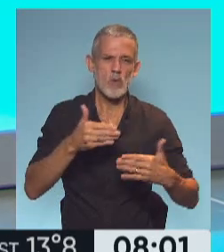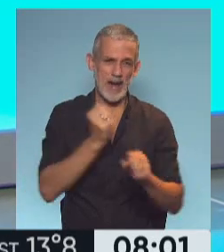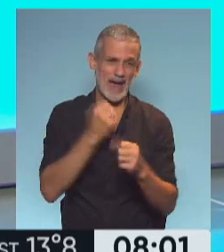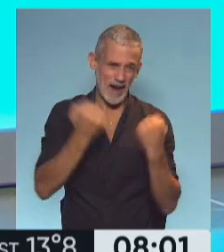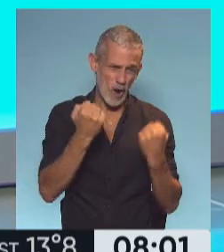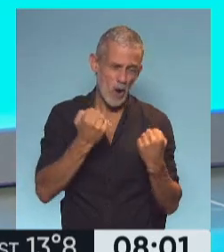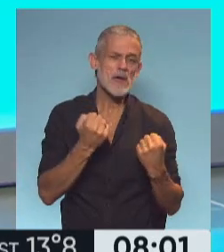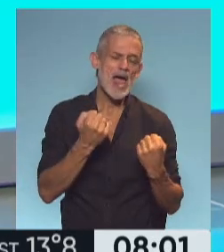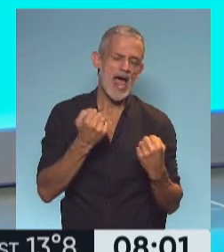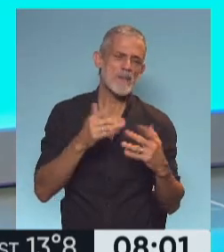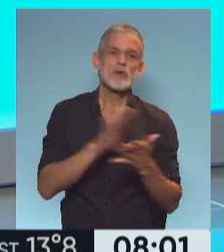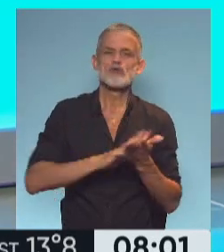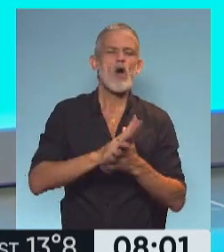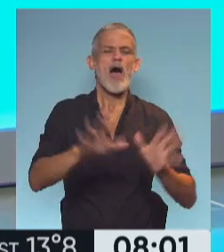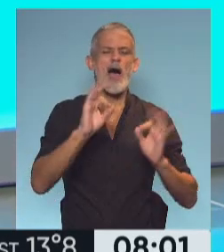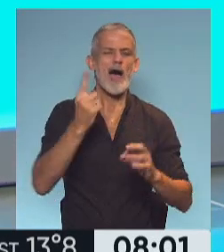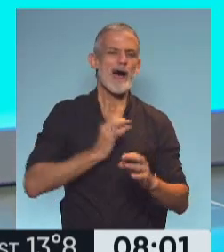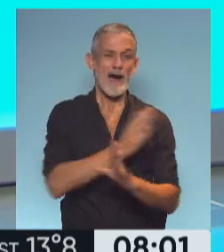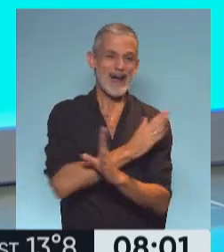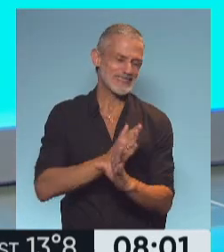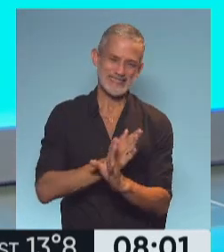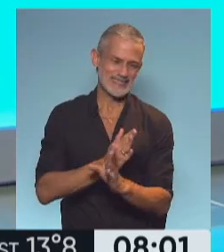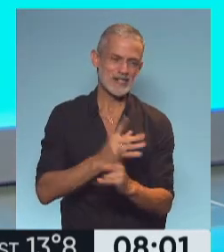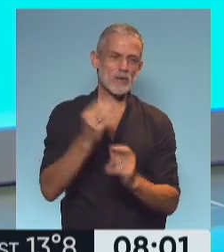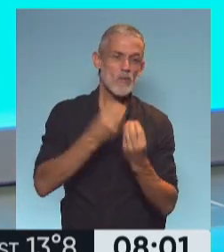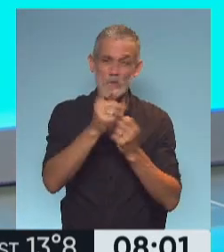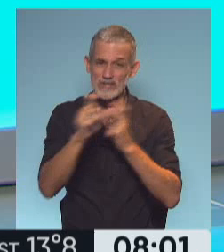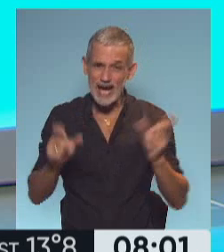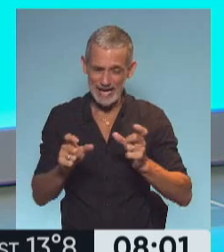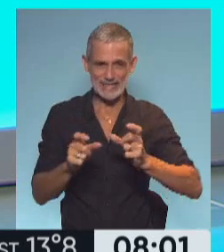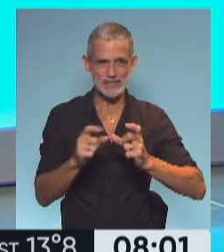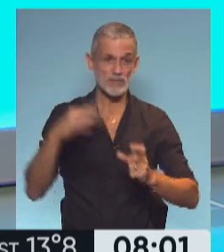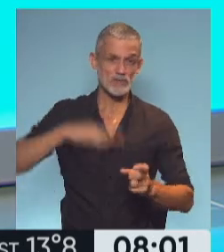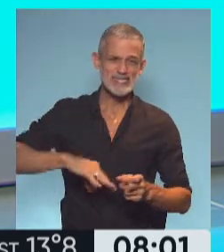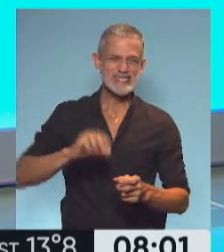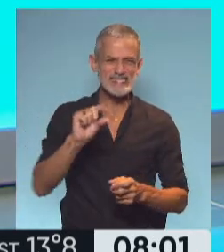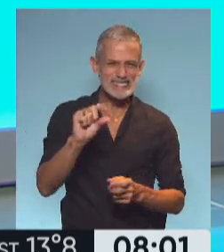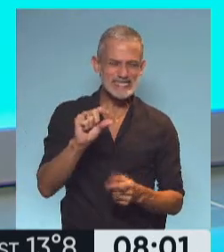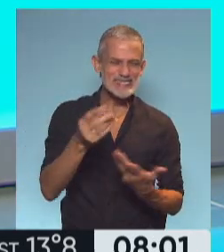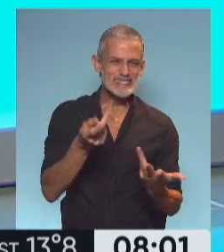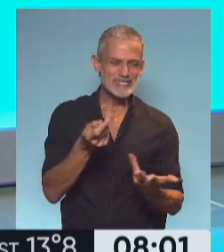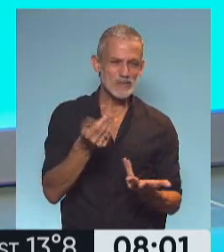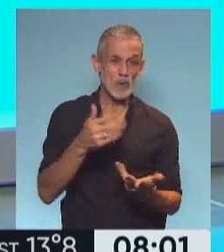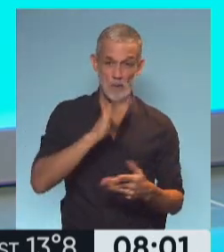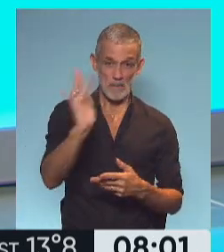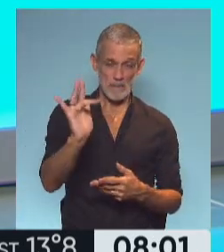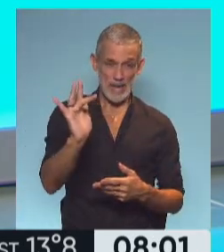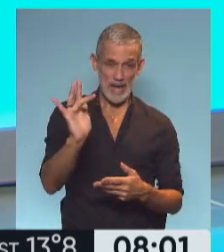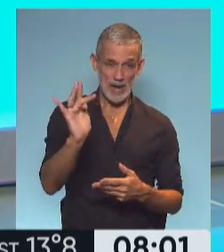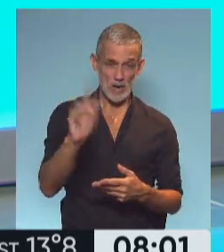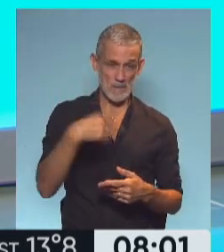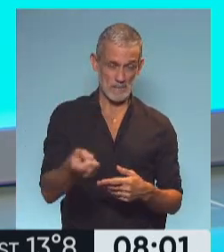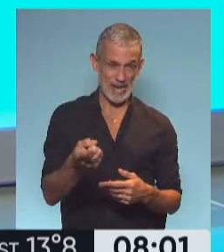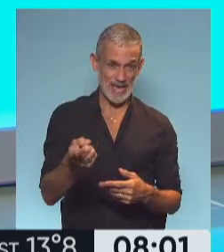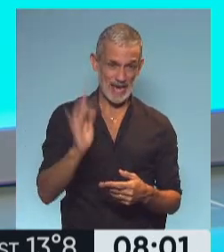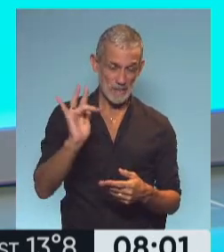económica como para poder solucionar un año en mucha gente de nulos ingresos. Es por eso que el miércoles,